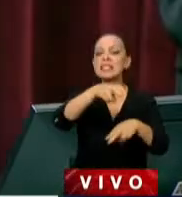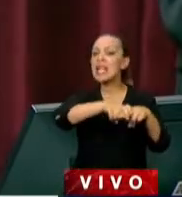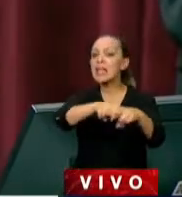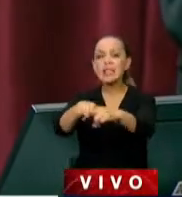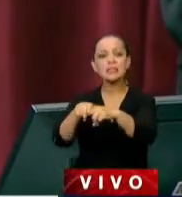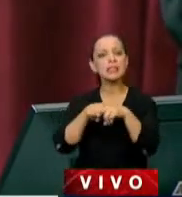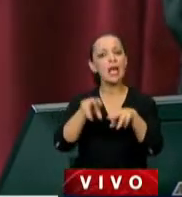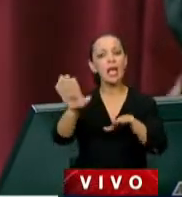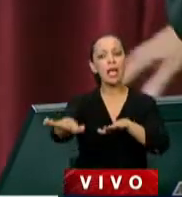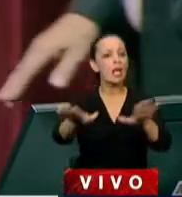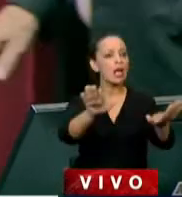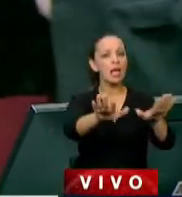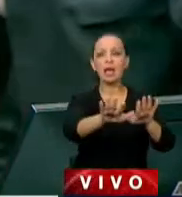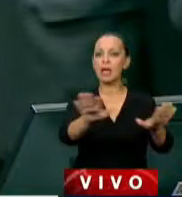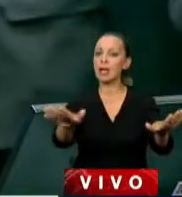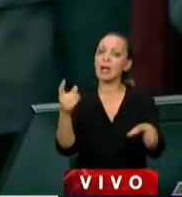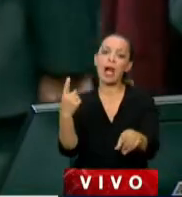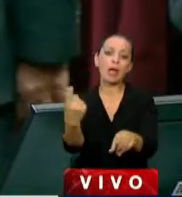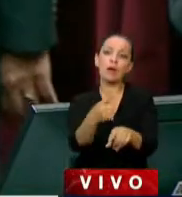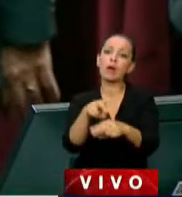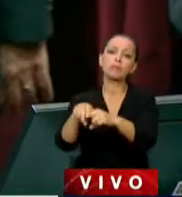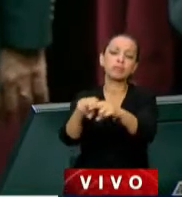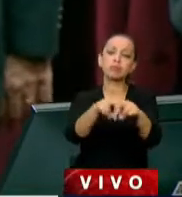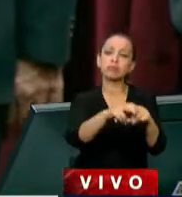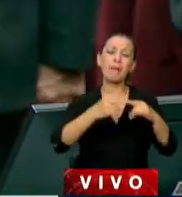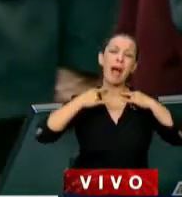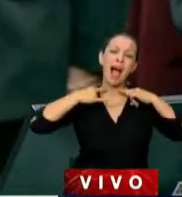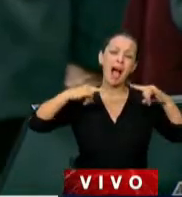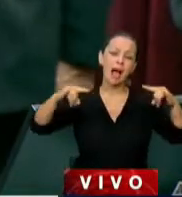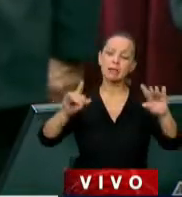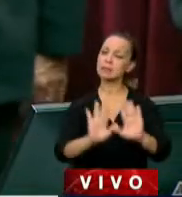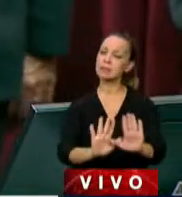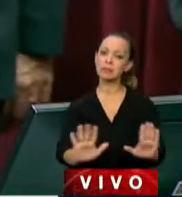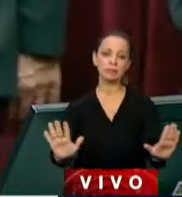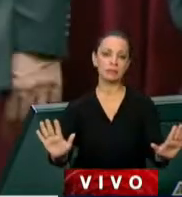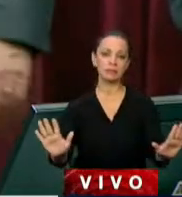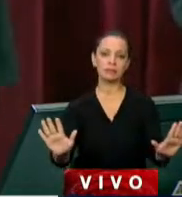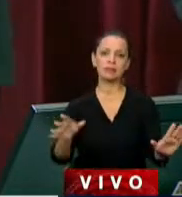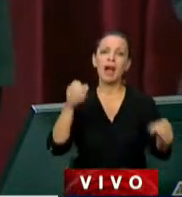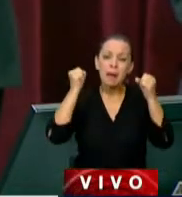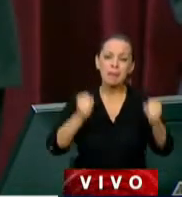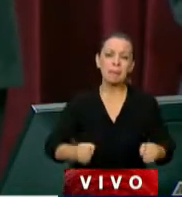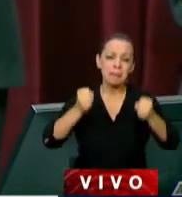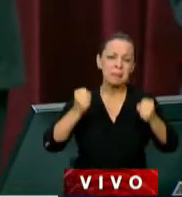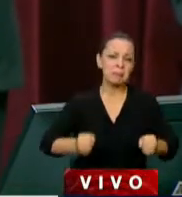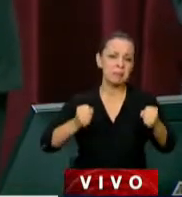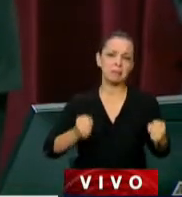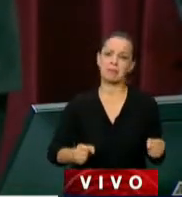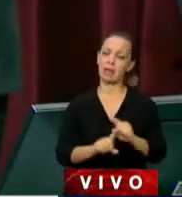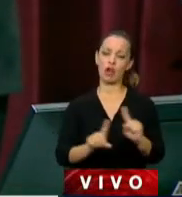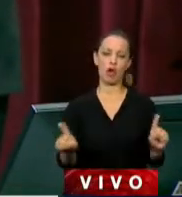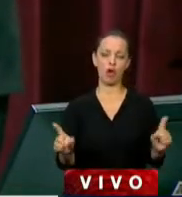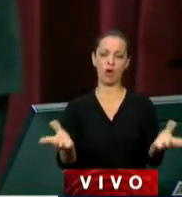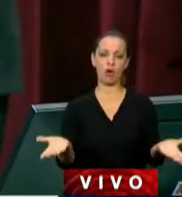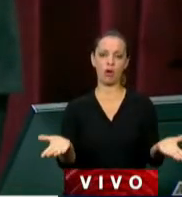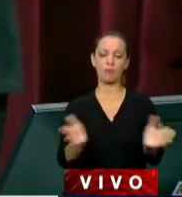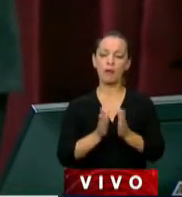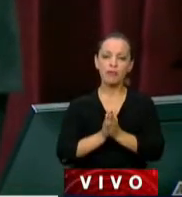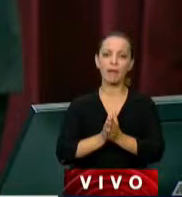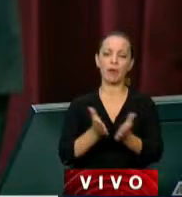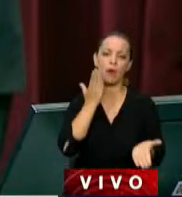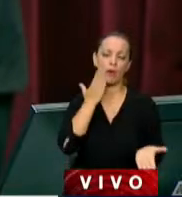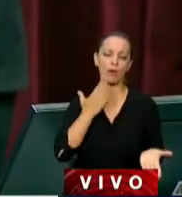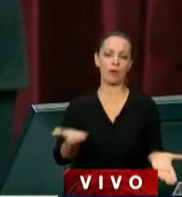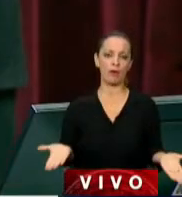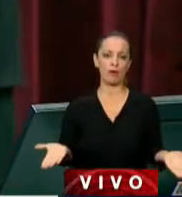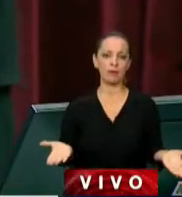año. No, es un dilema para Massa. Ah. Es un dilema. A él no le había pasado este tipo de episodio, le había logrado